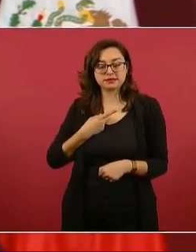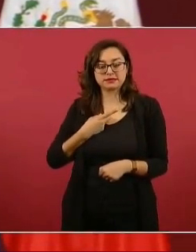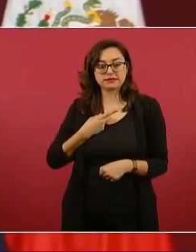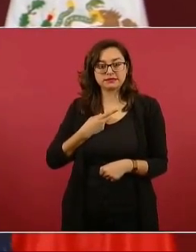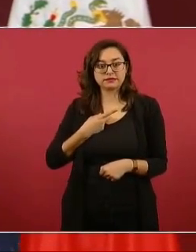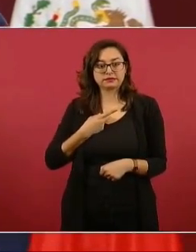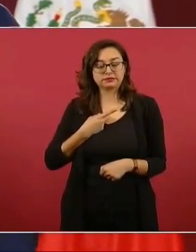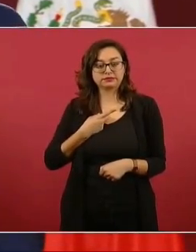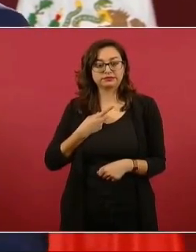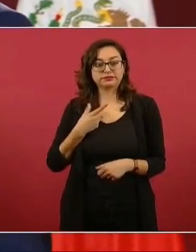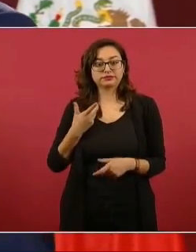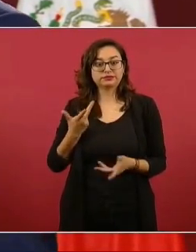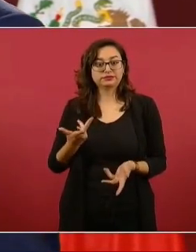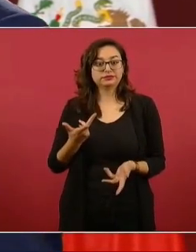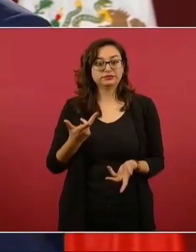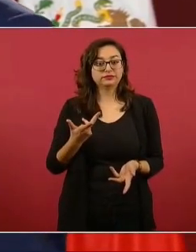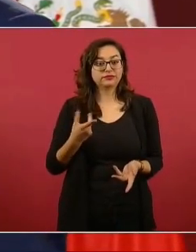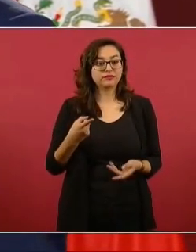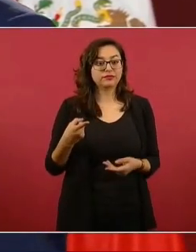se burlaban